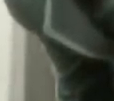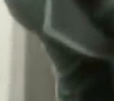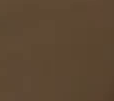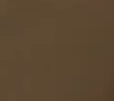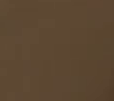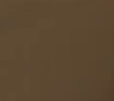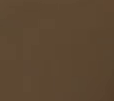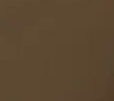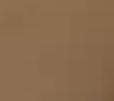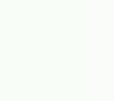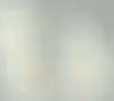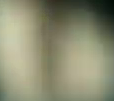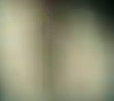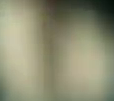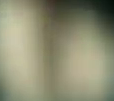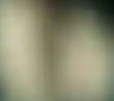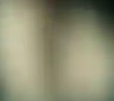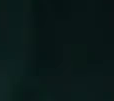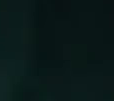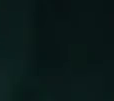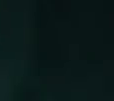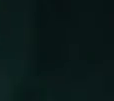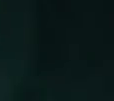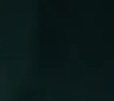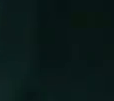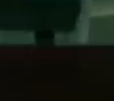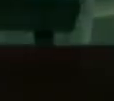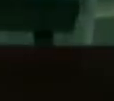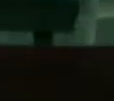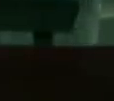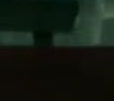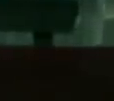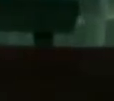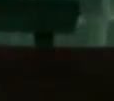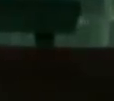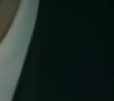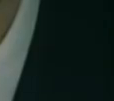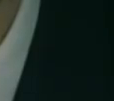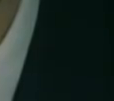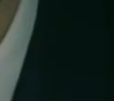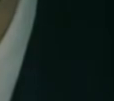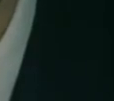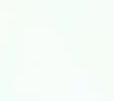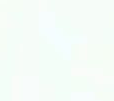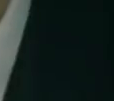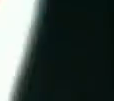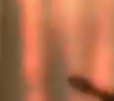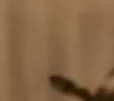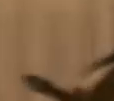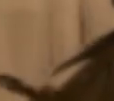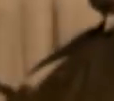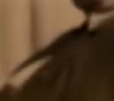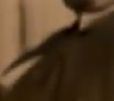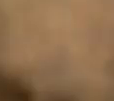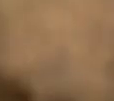dactilar justo debajo del escritorio. Entonces estoy a salvo. Demostraremos que alguien más estuvo allí antes que tú.